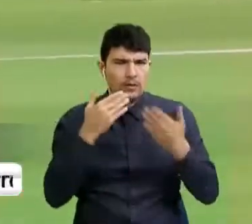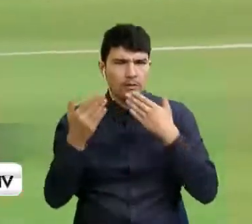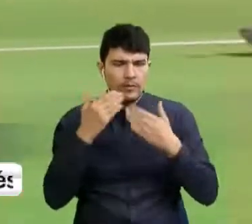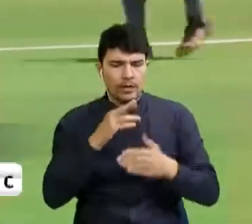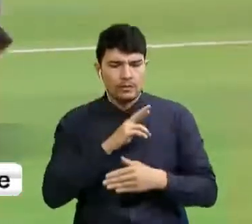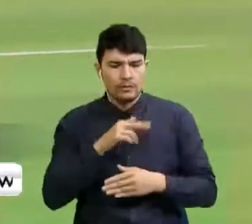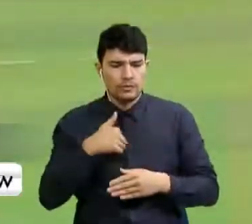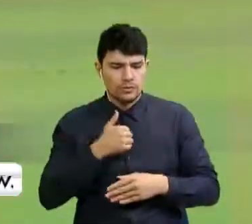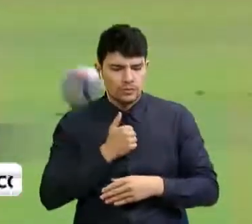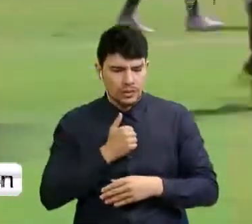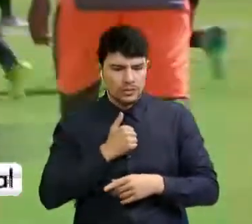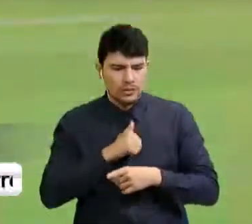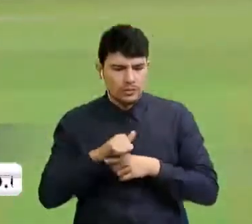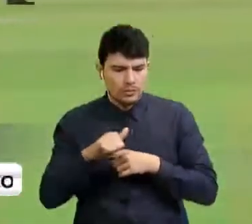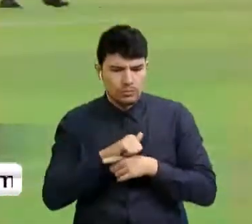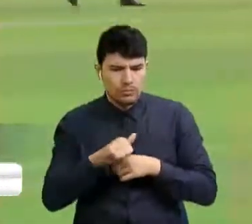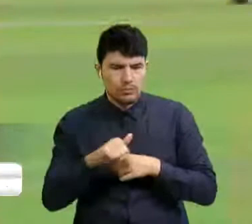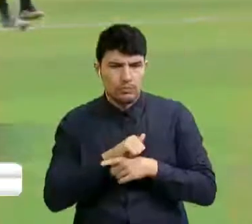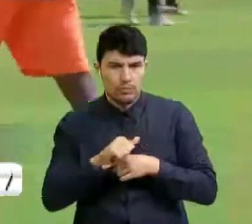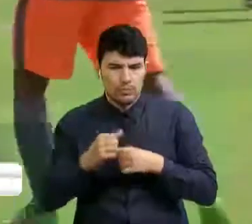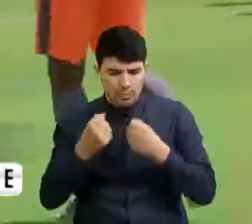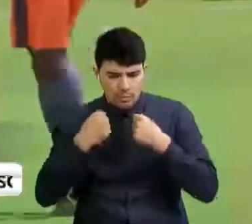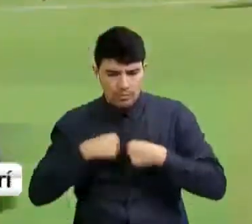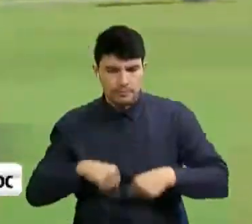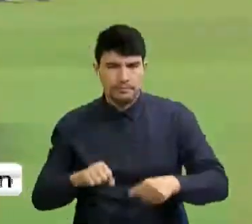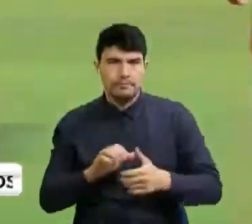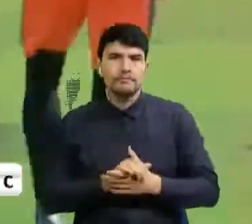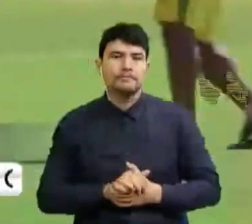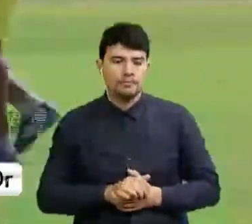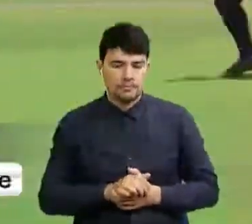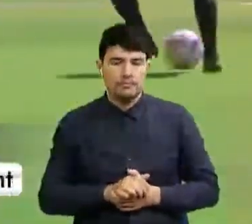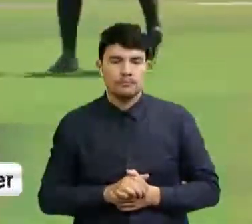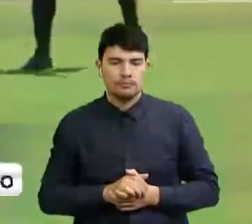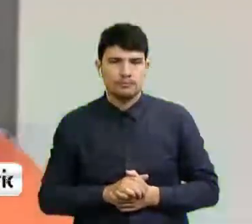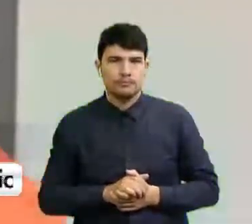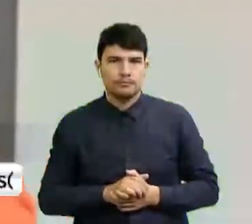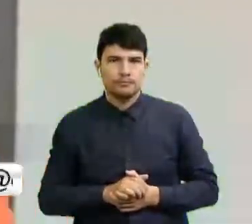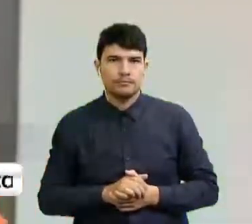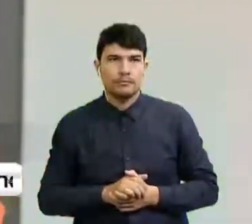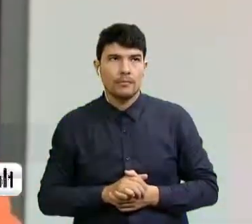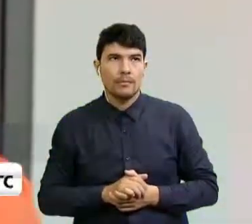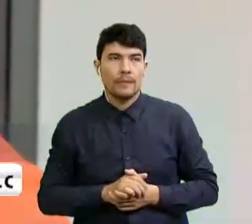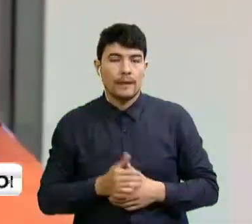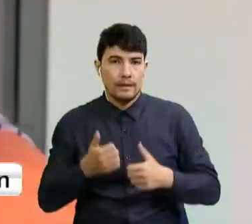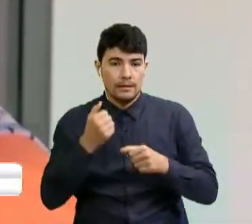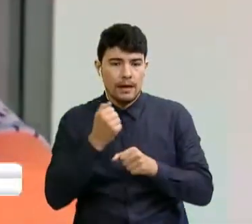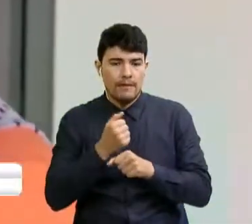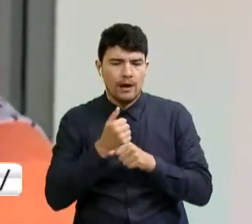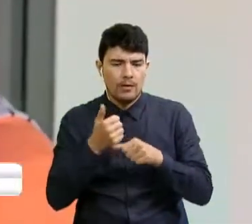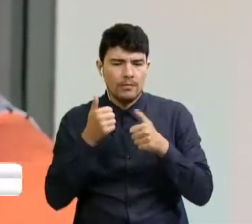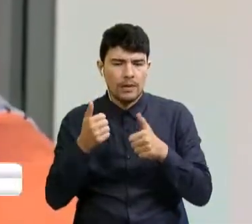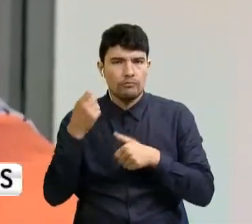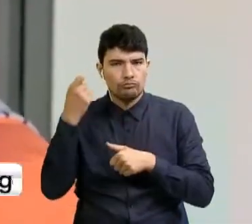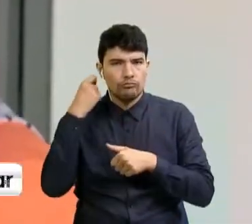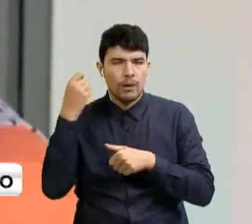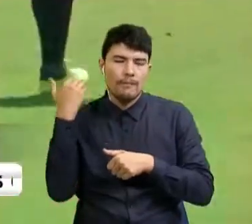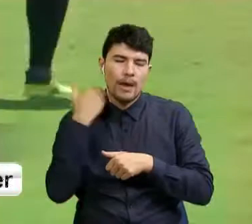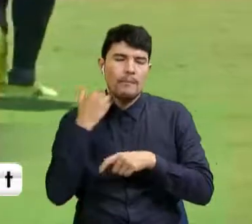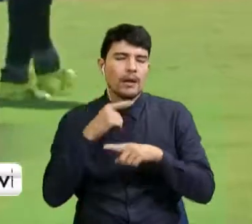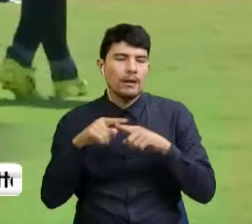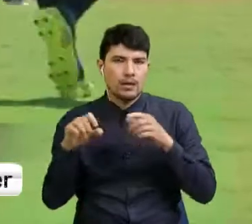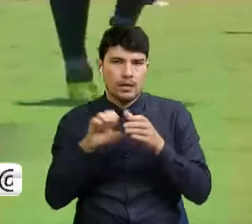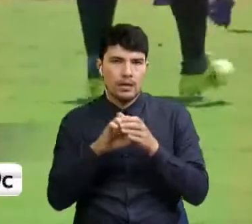el equipo partido tras partido intenta ser en el terreno de juego que por ahí ha sido muy bueno lastimosamente el último juego no se nos dio pero el equipo de